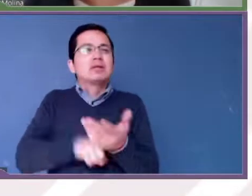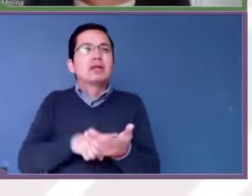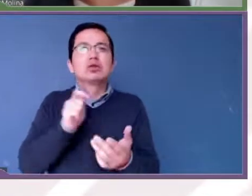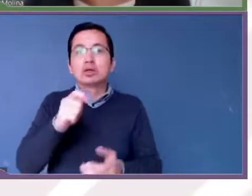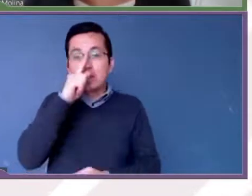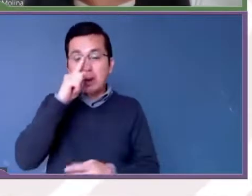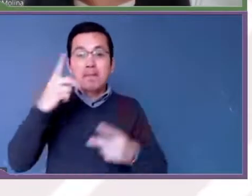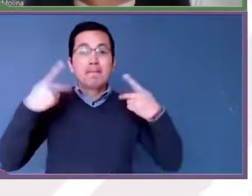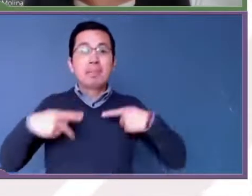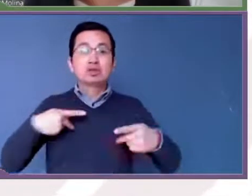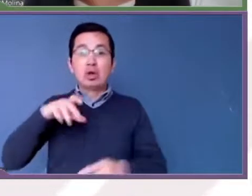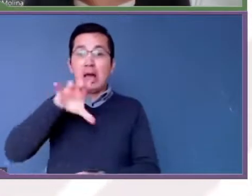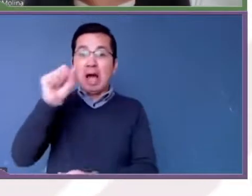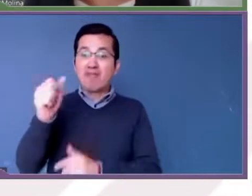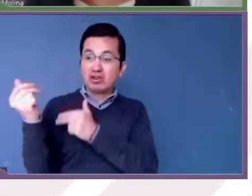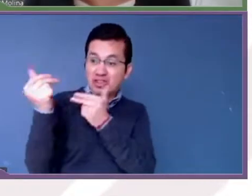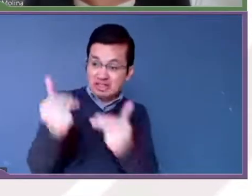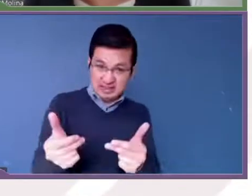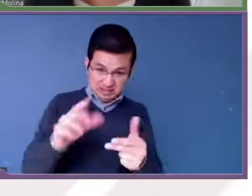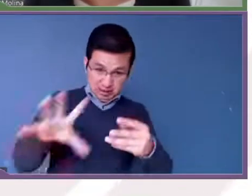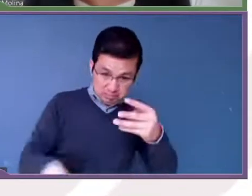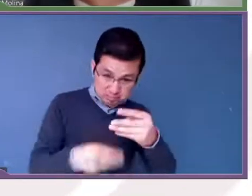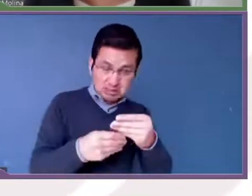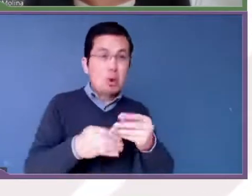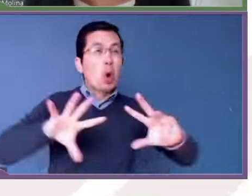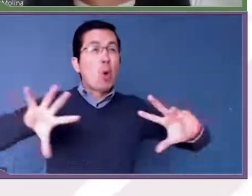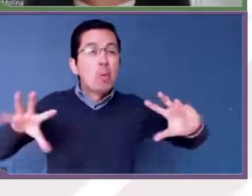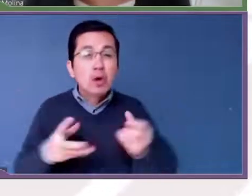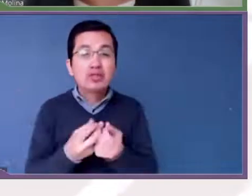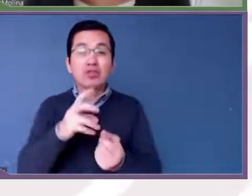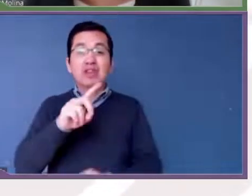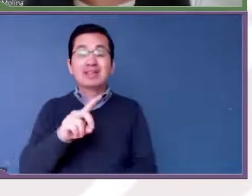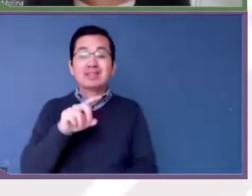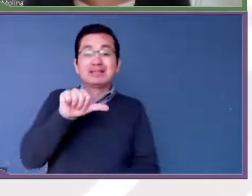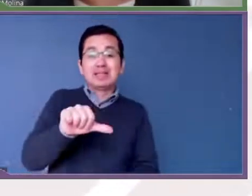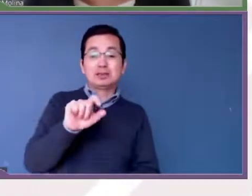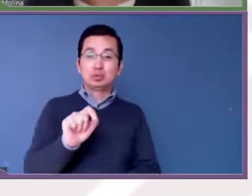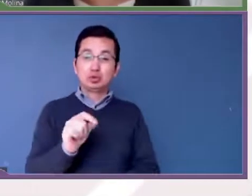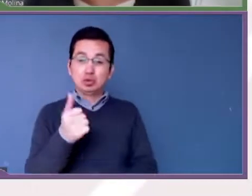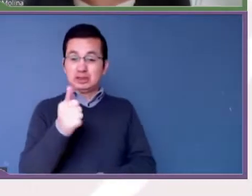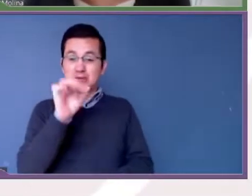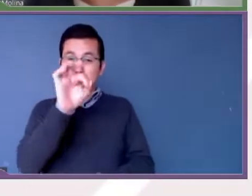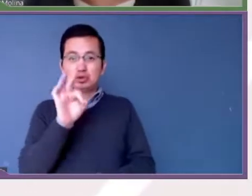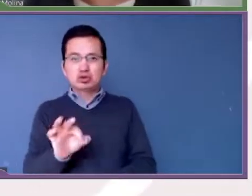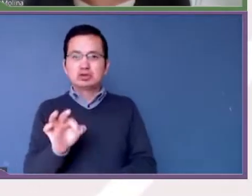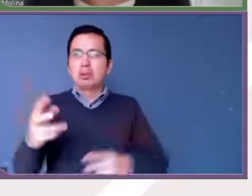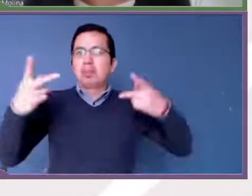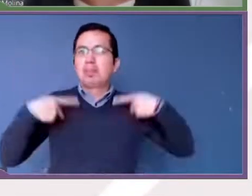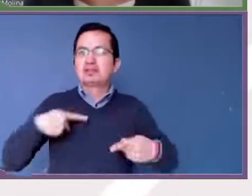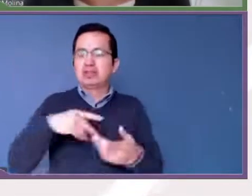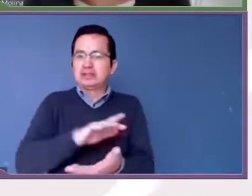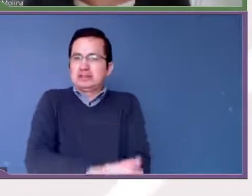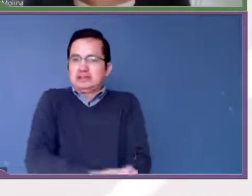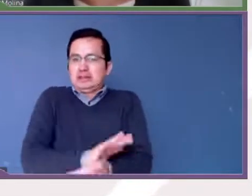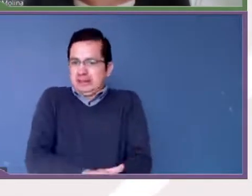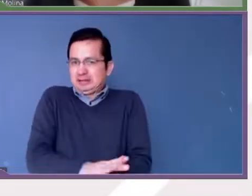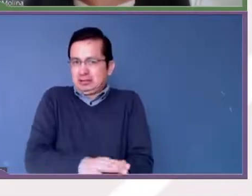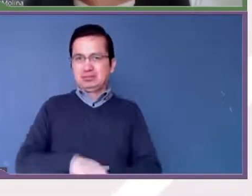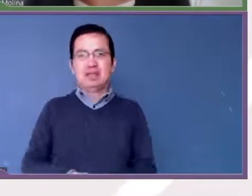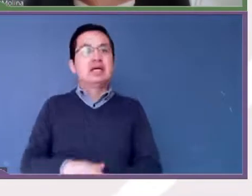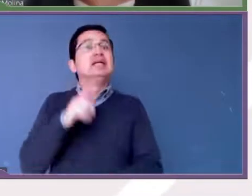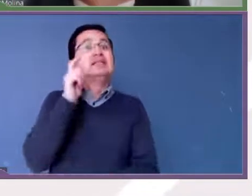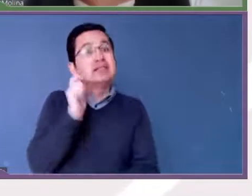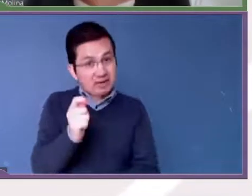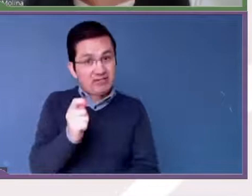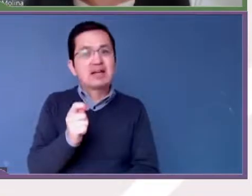afrodescendientes, llegamos a un 36.5%. Por lo tanto, vemos que en la percepción son las personas racializadas, las personas de